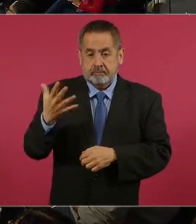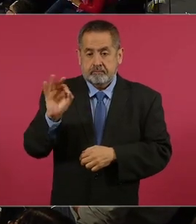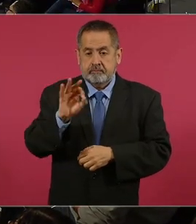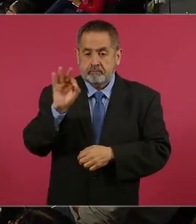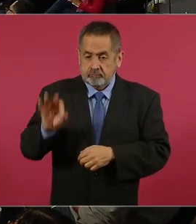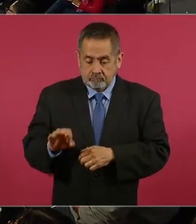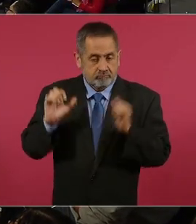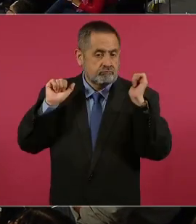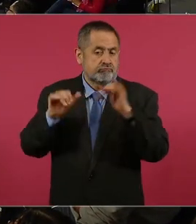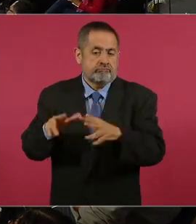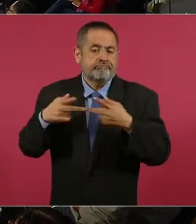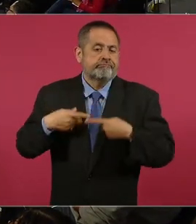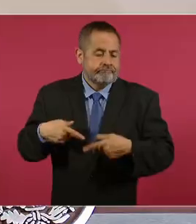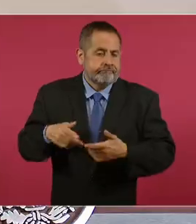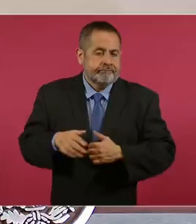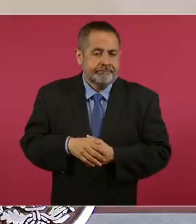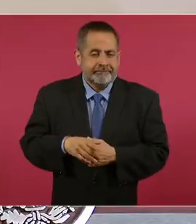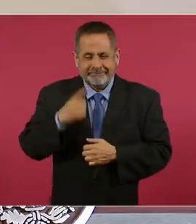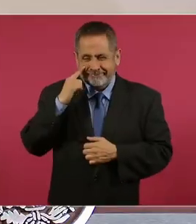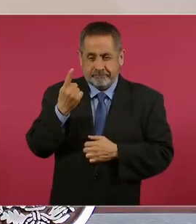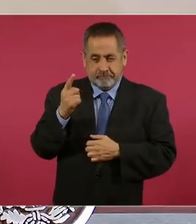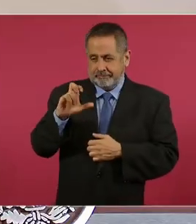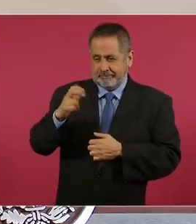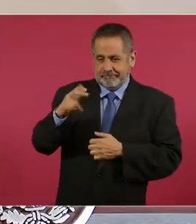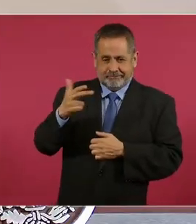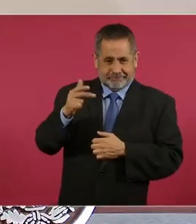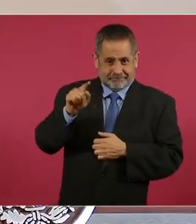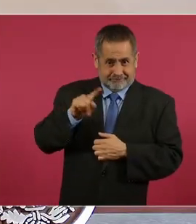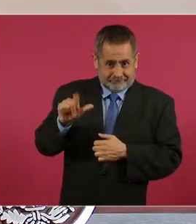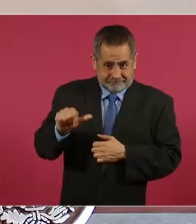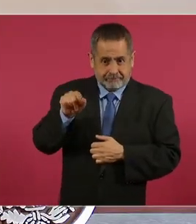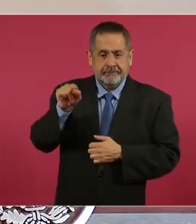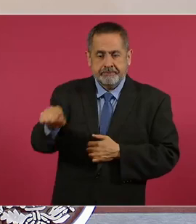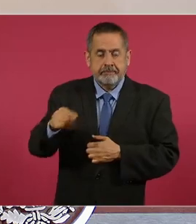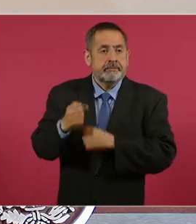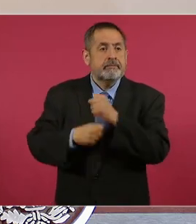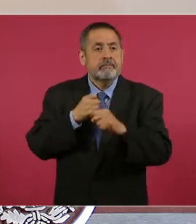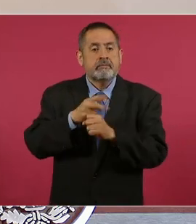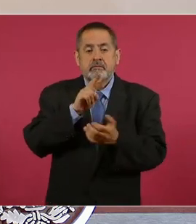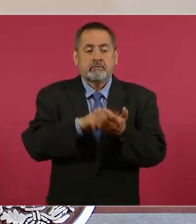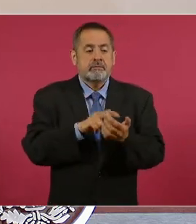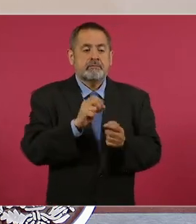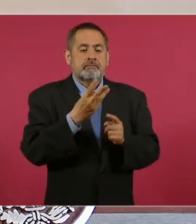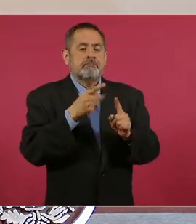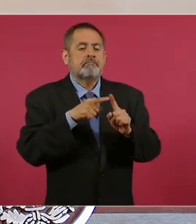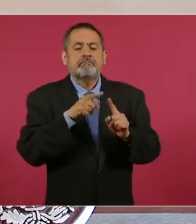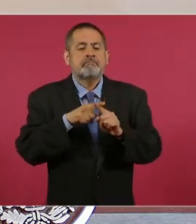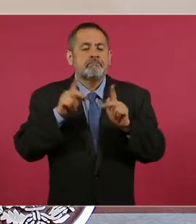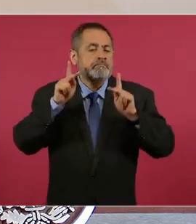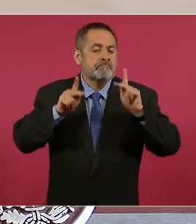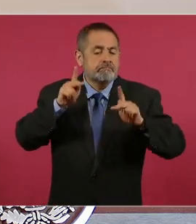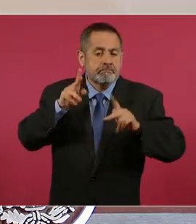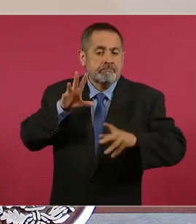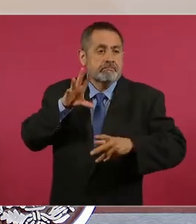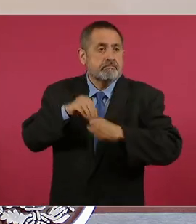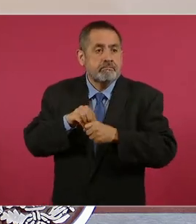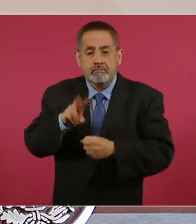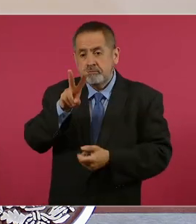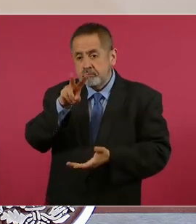23.5%. Solo en Chichén Itzá, en el año 2023 tuvimos la visita de